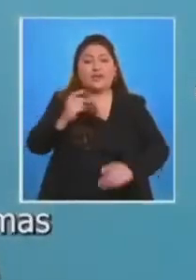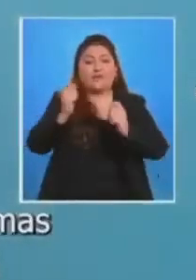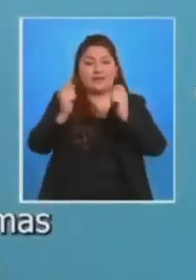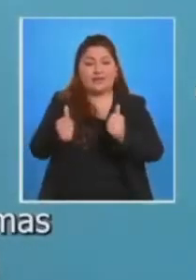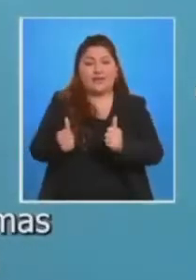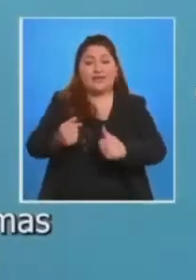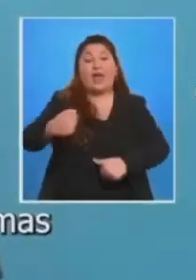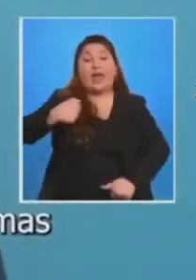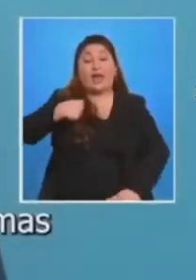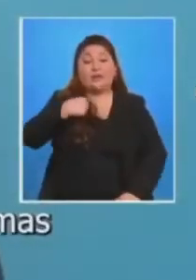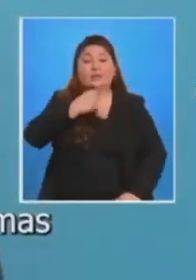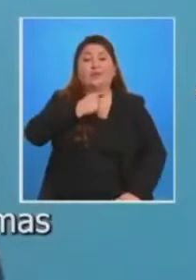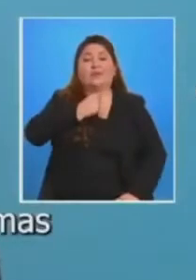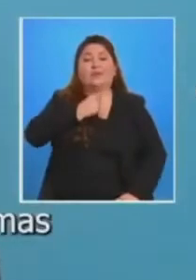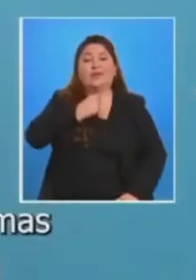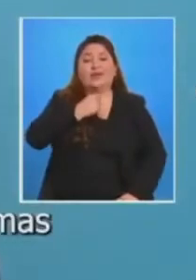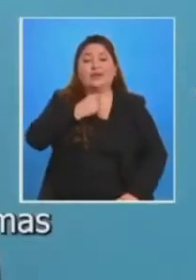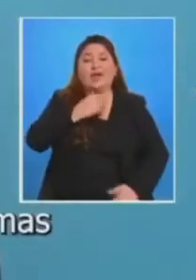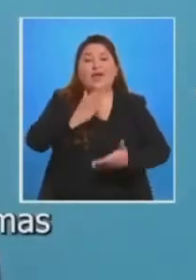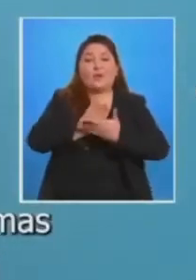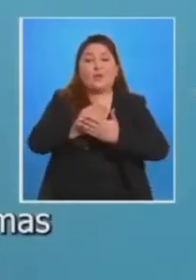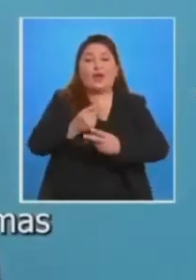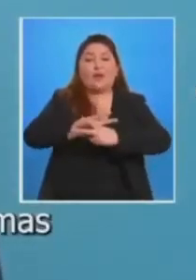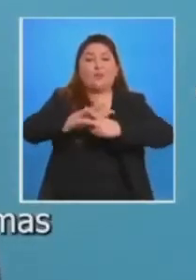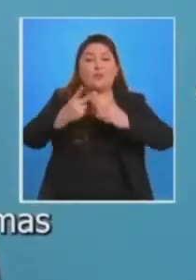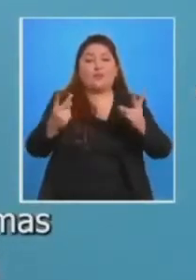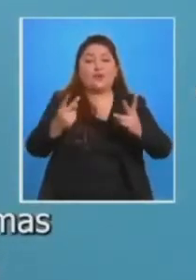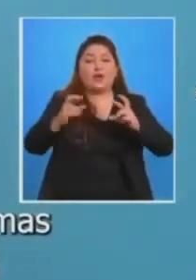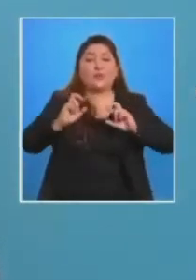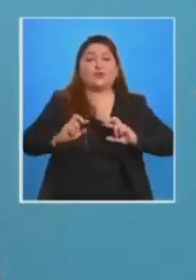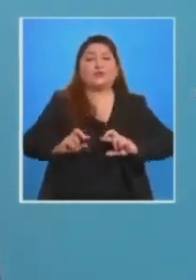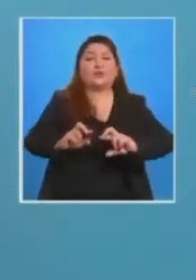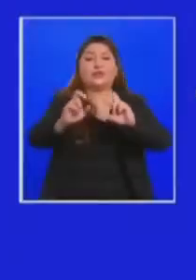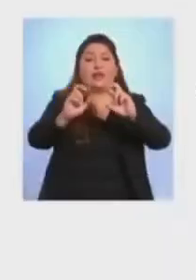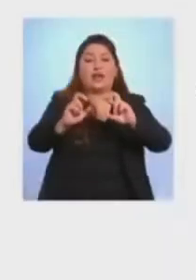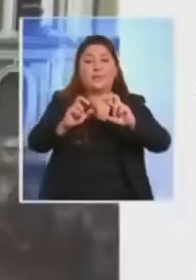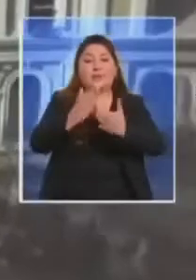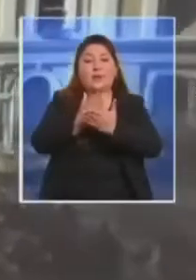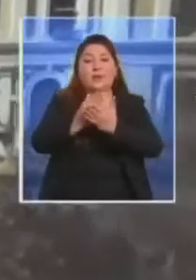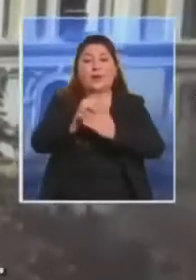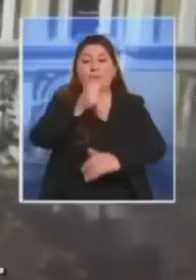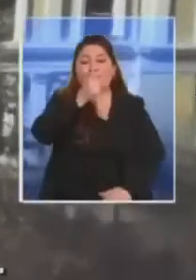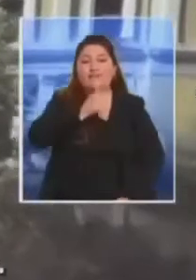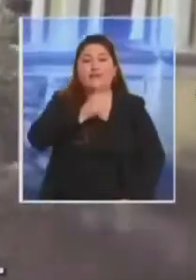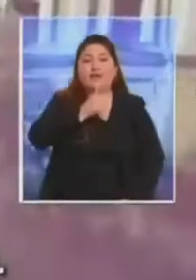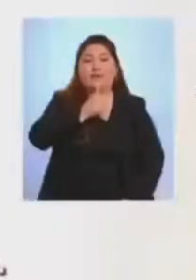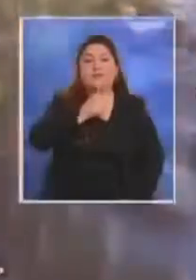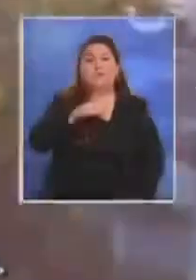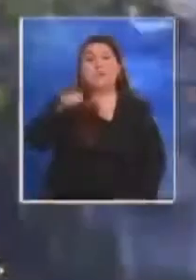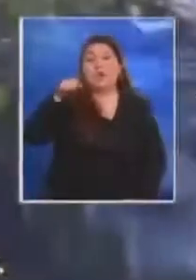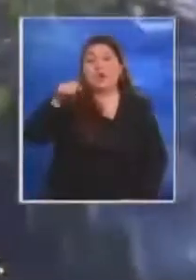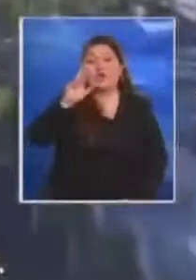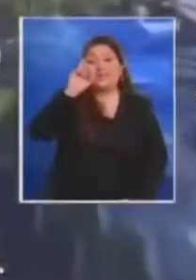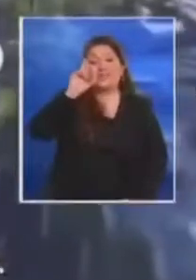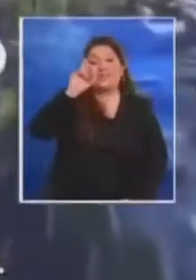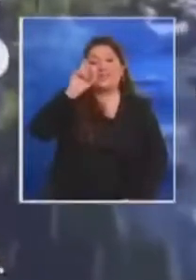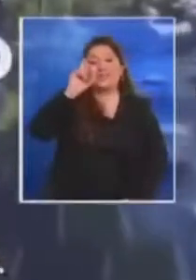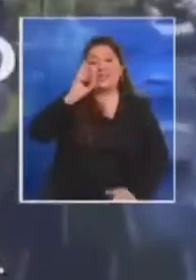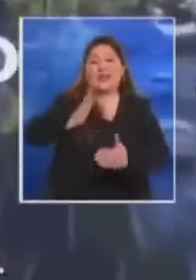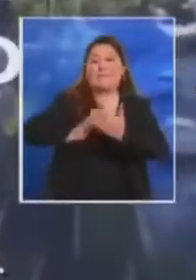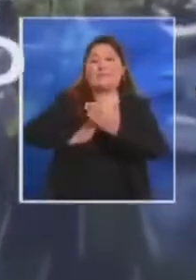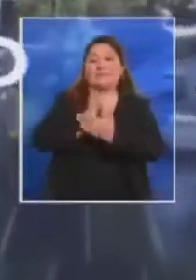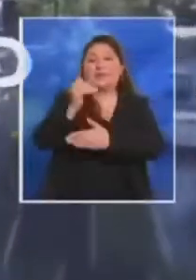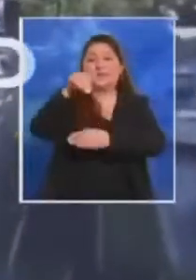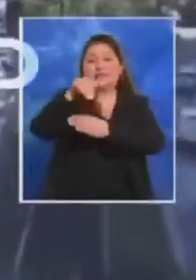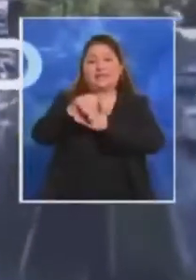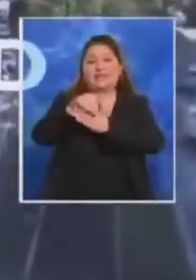me gustaría que la escuela pública diera las mismas oportunidades que la de una privada. Con estas reflexiones abrimos esta tarde el